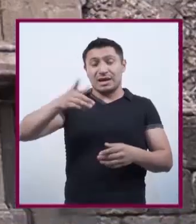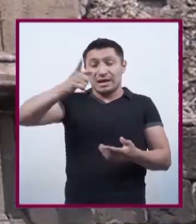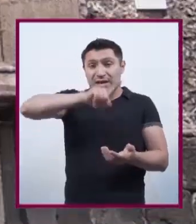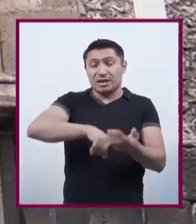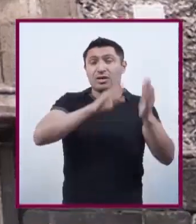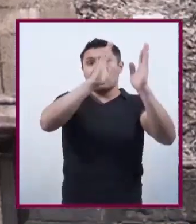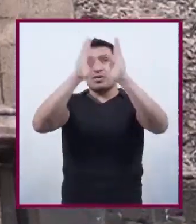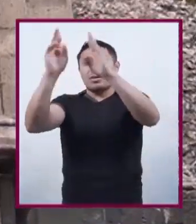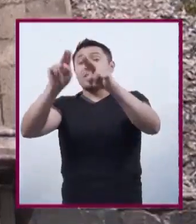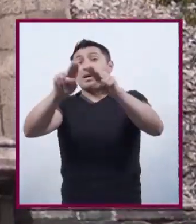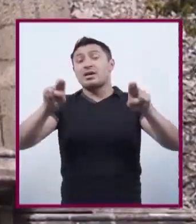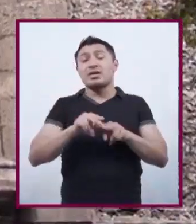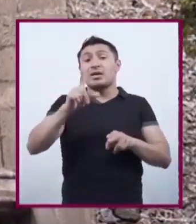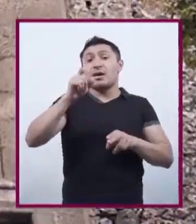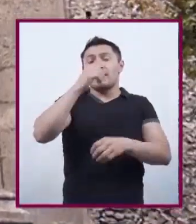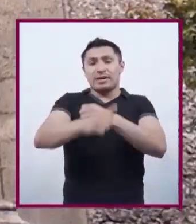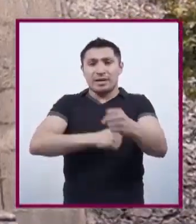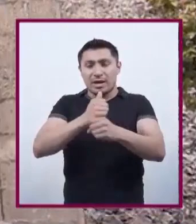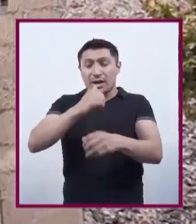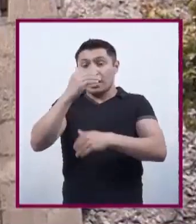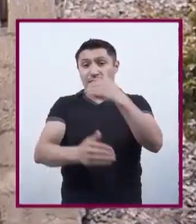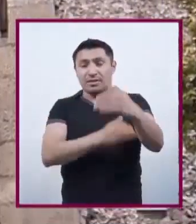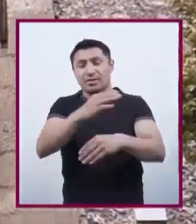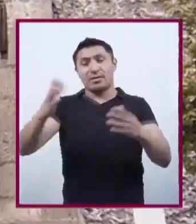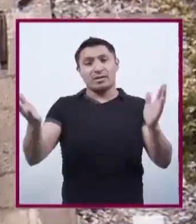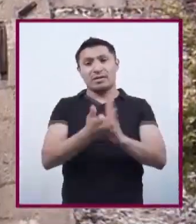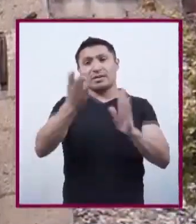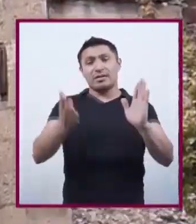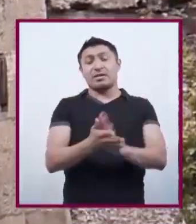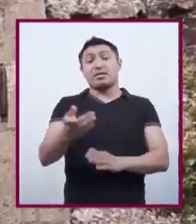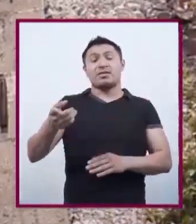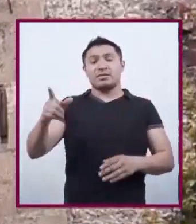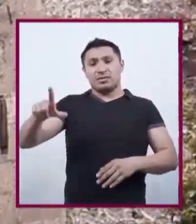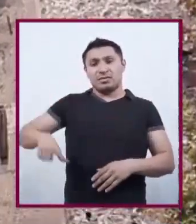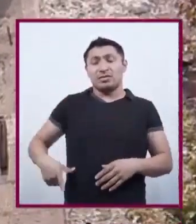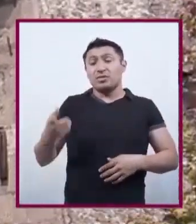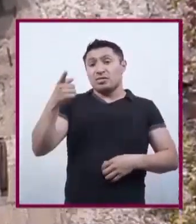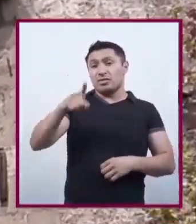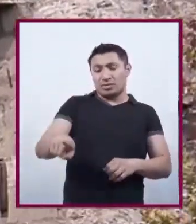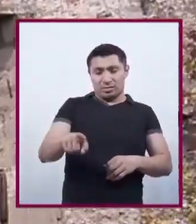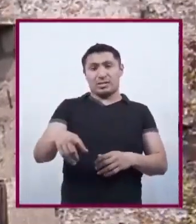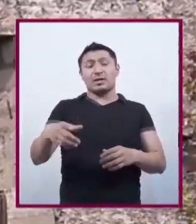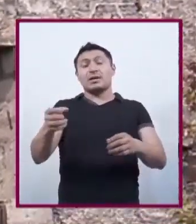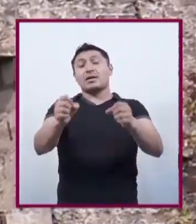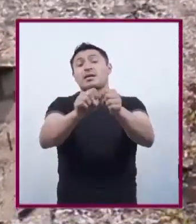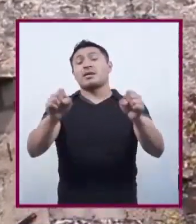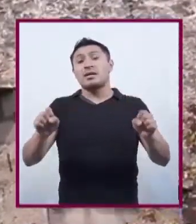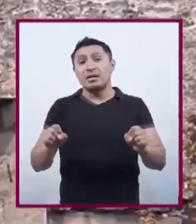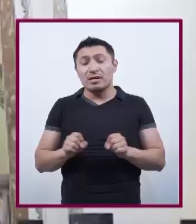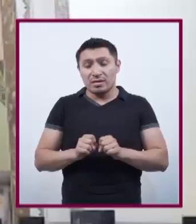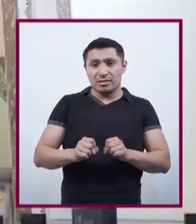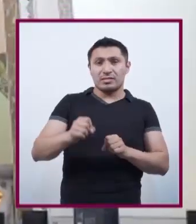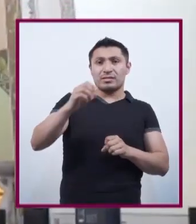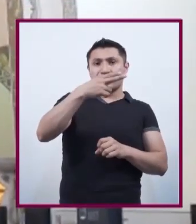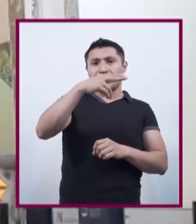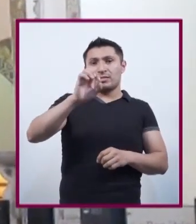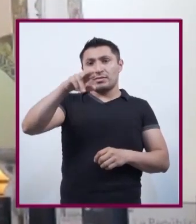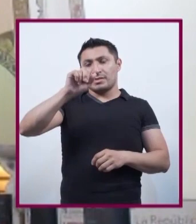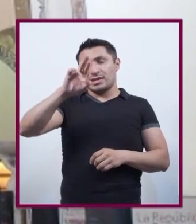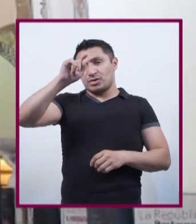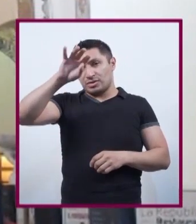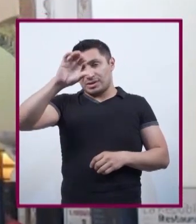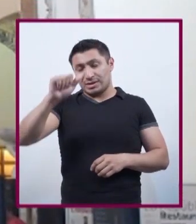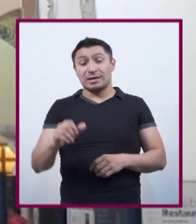Agustín, recinto de la Biblioteca Nacional. 20 años más tarde, se creó, por decreto presidencial, la sala